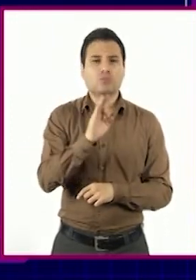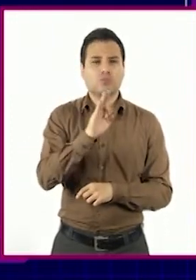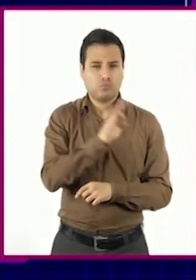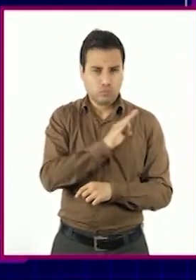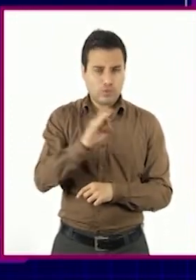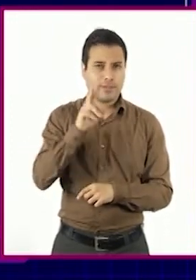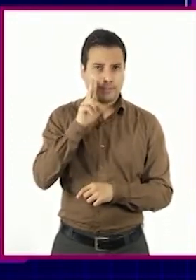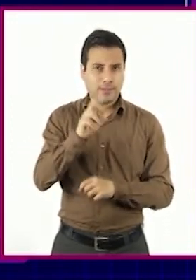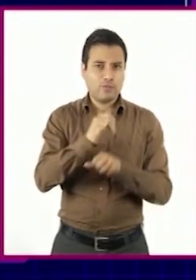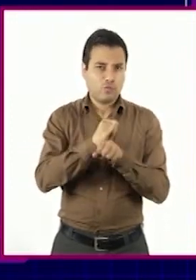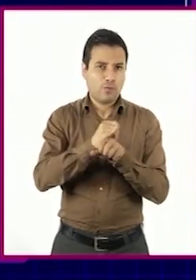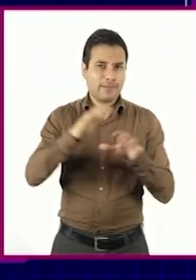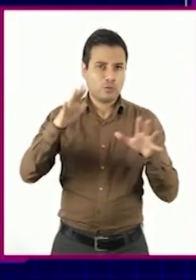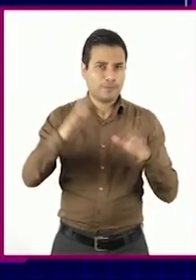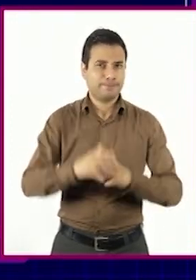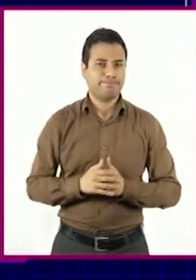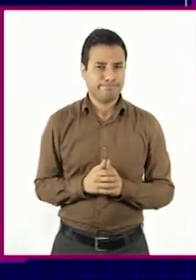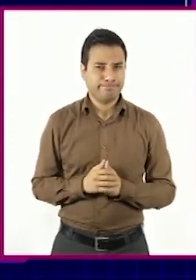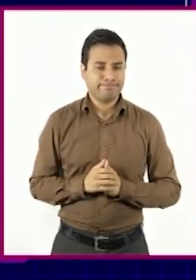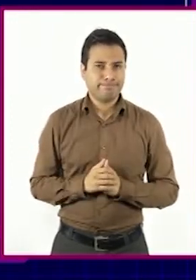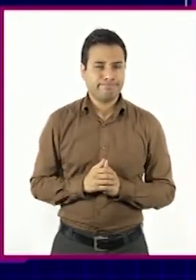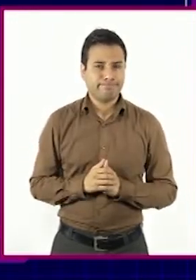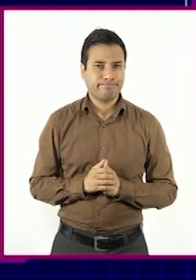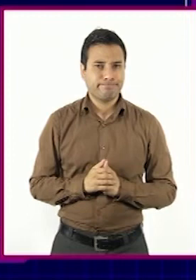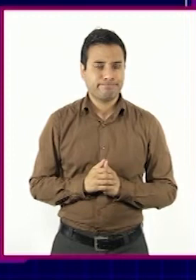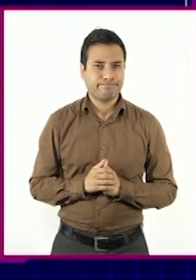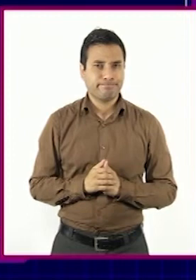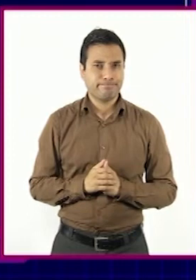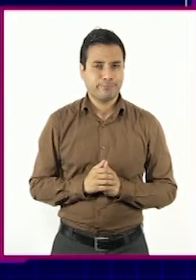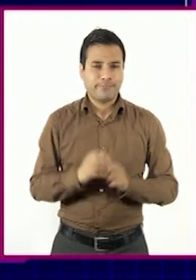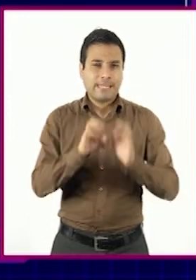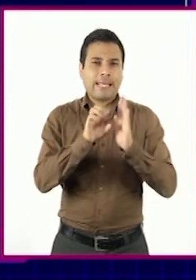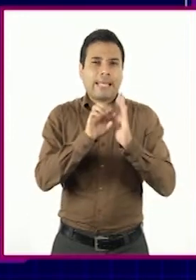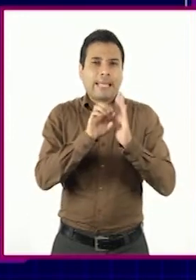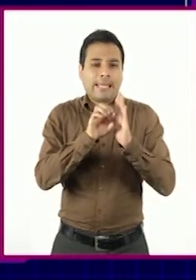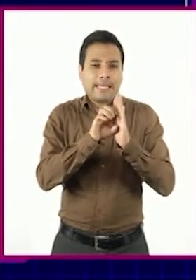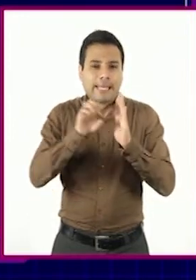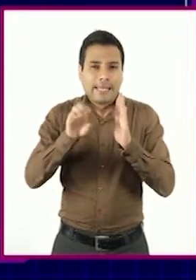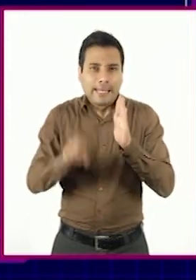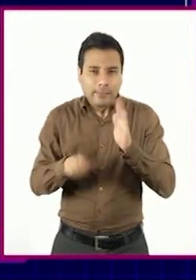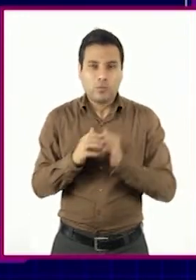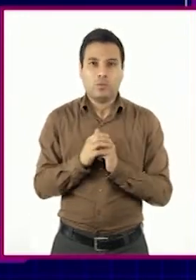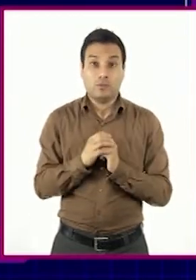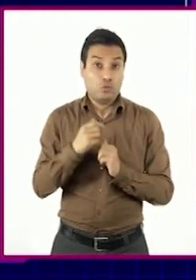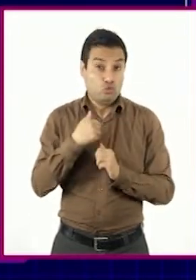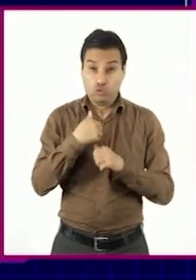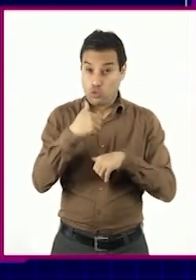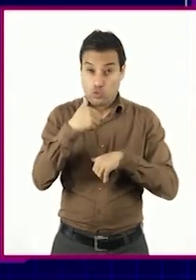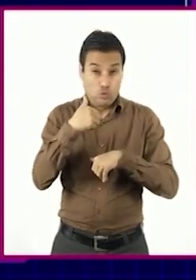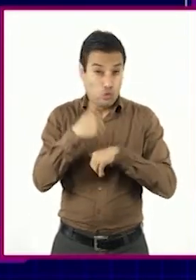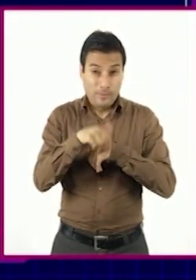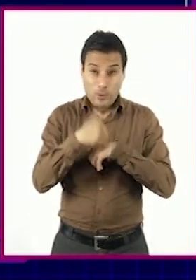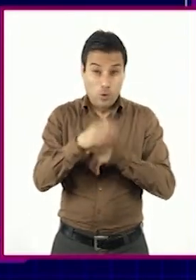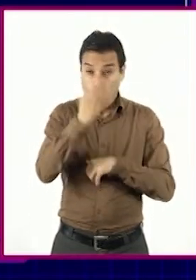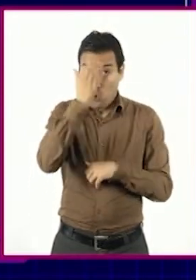empleados. Con base en ellas, si no se conocieran los datos específicos y solo se tuviera la gráfica, al